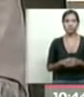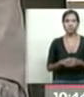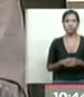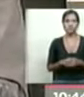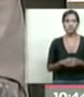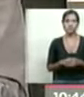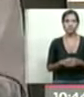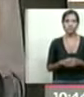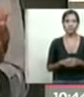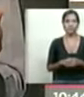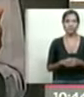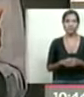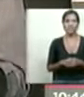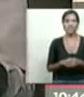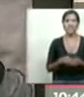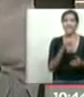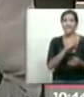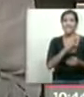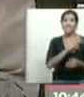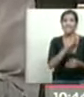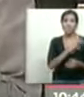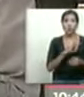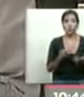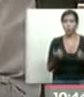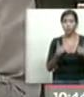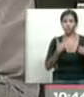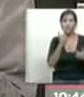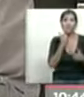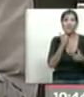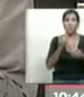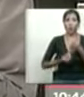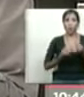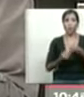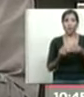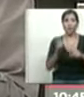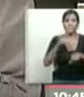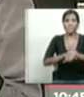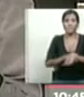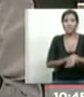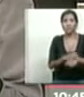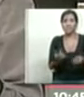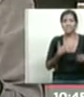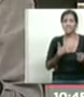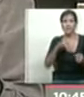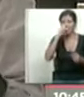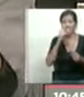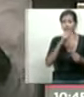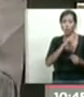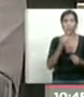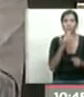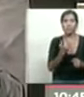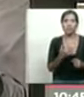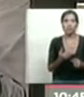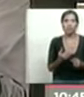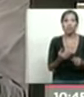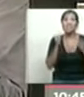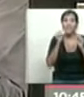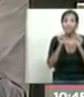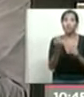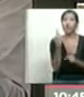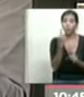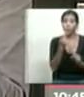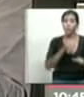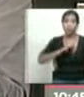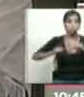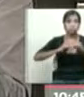Ollanta Humala. El señor Kuczynski, no, que estoy enfermo, que cómo que me van a meter preso, que ya mi edad no me lo permite. Y ese fue uno de los precursores